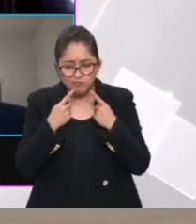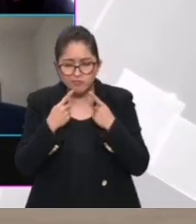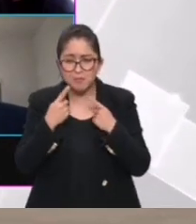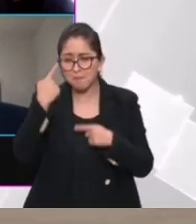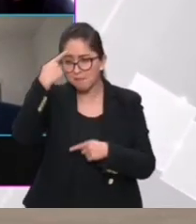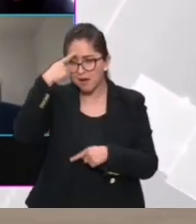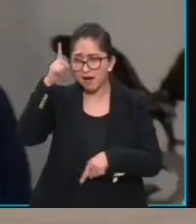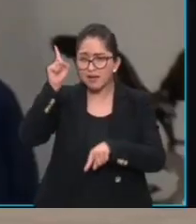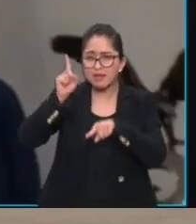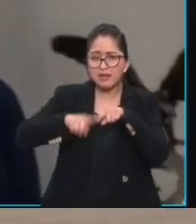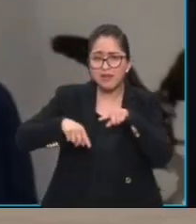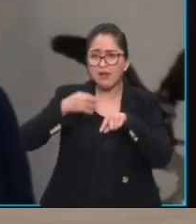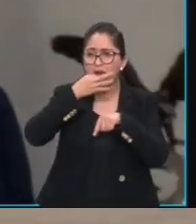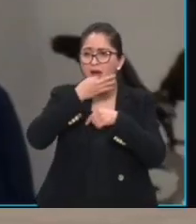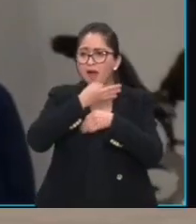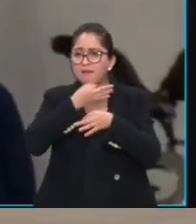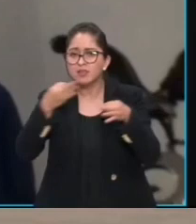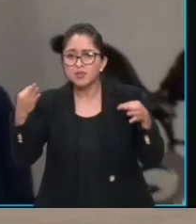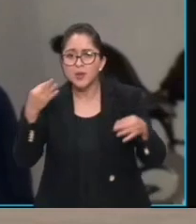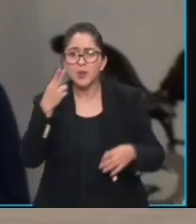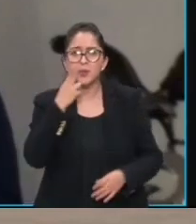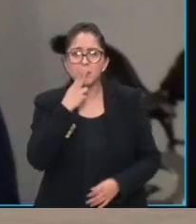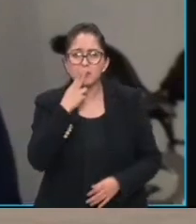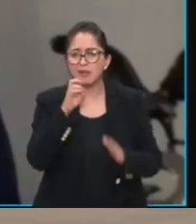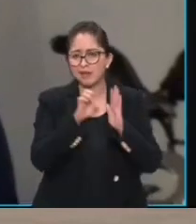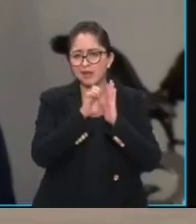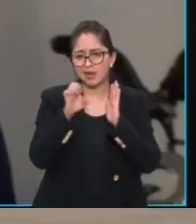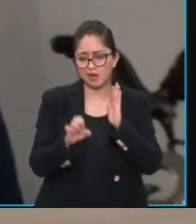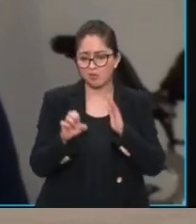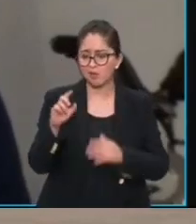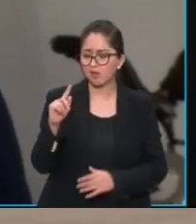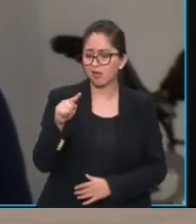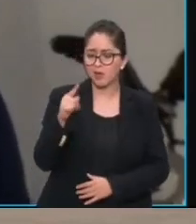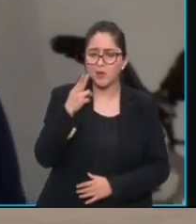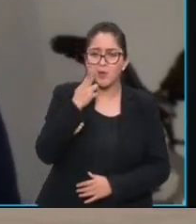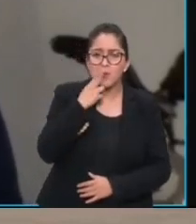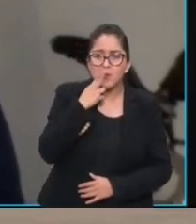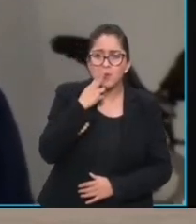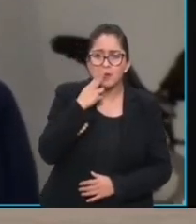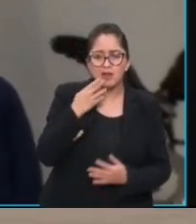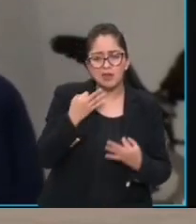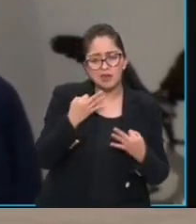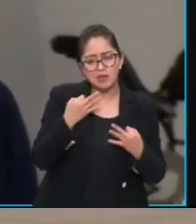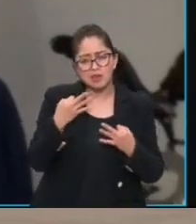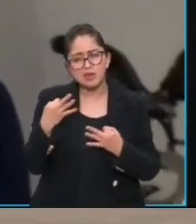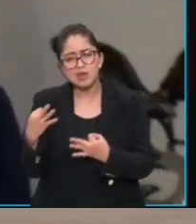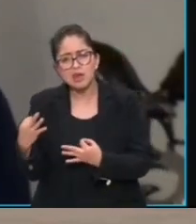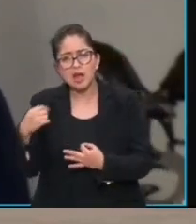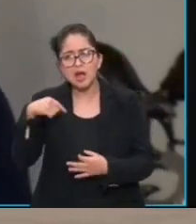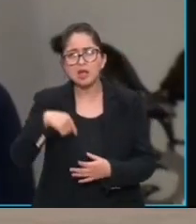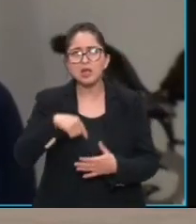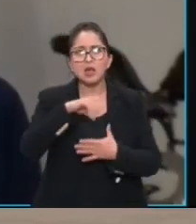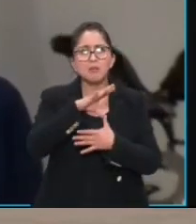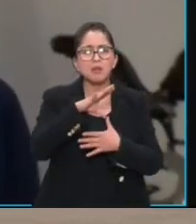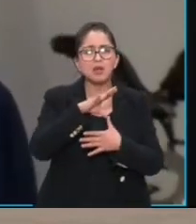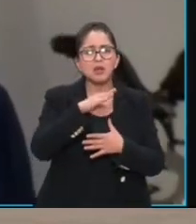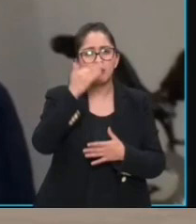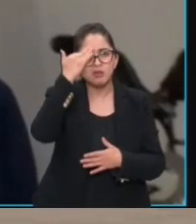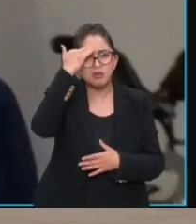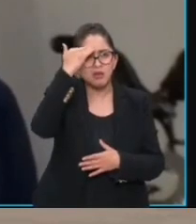tabaco. El tabaco y fumar el tabaco es una adicción que apenas lleva en este continente casi 600